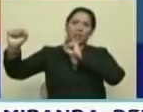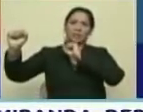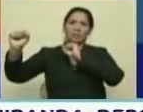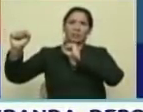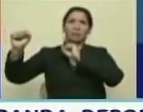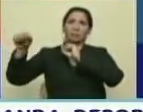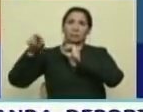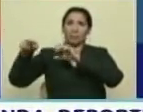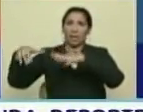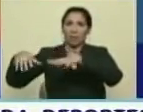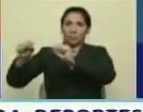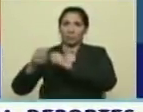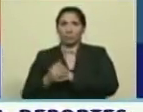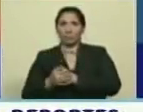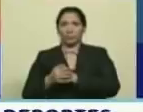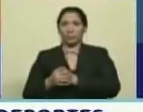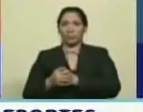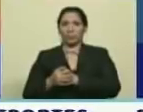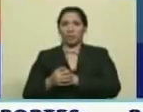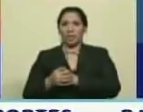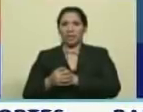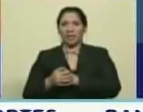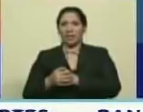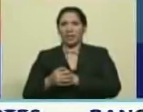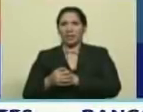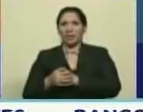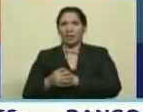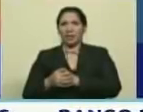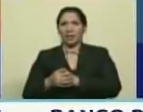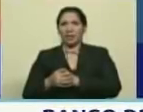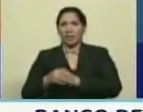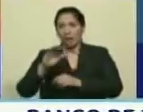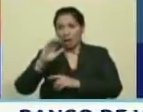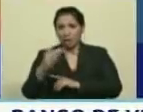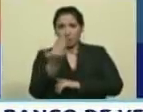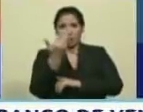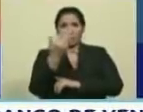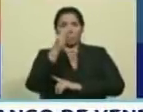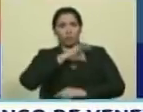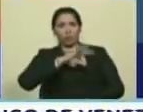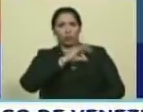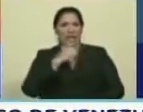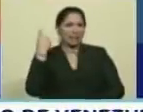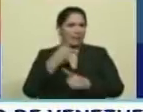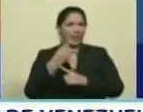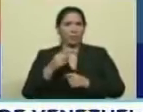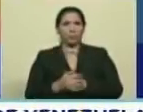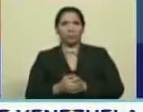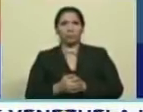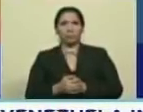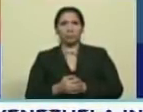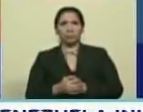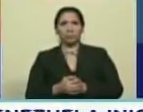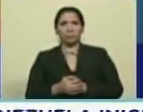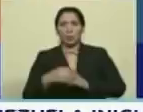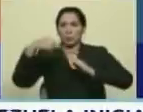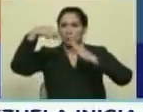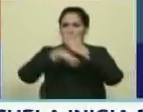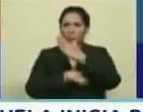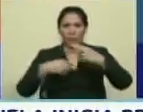disimuladas de desenterrar su espíritu. Pongamos por delante lo social. Seamos profundamente